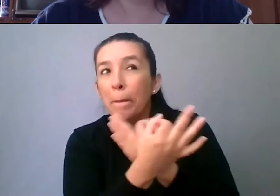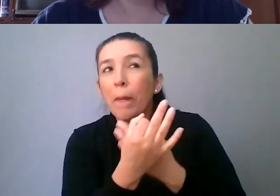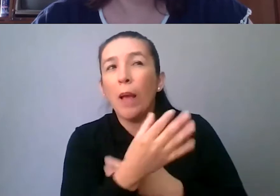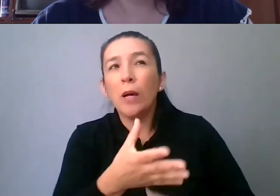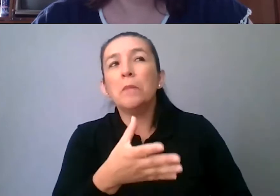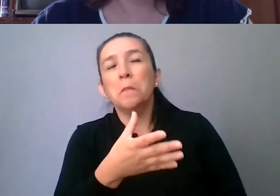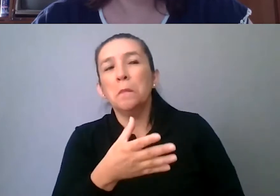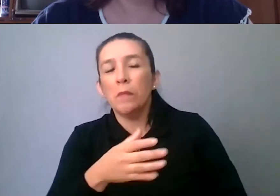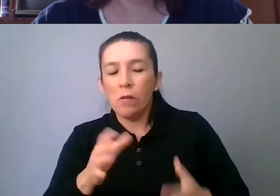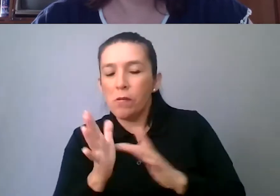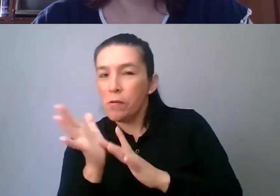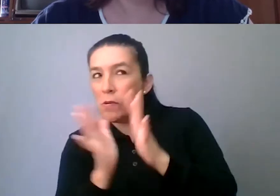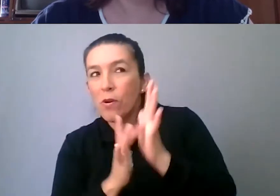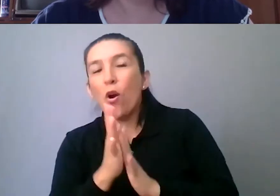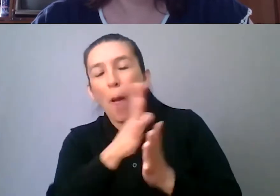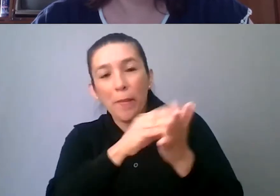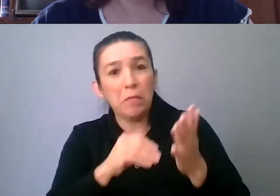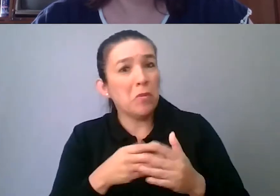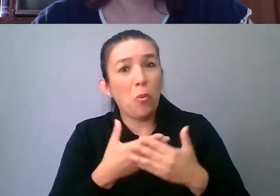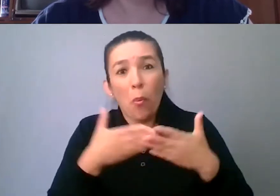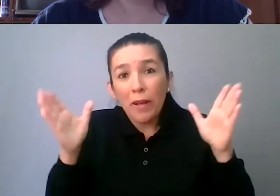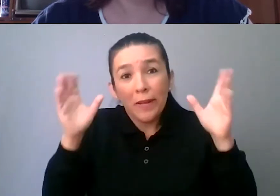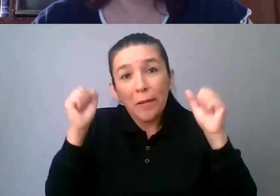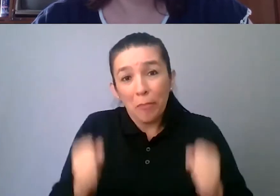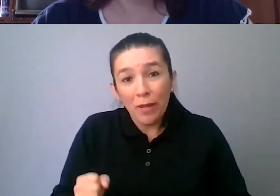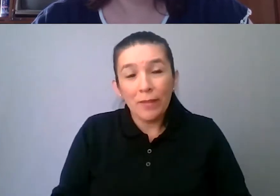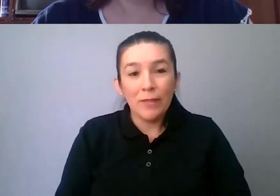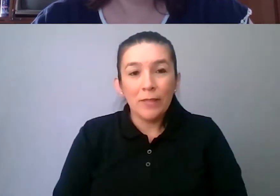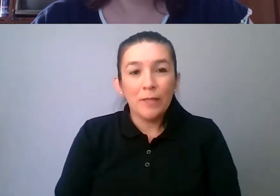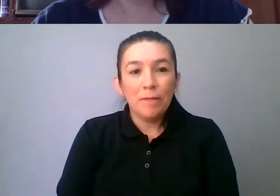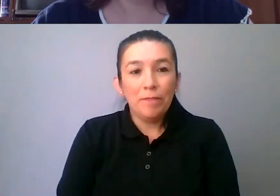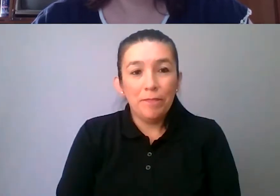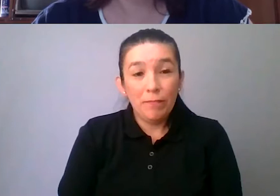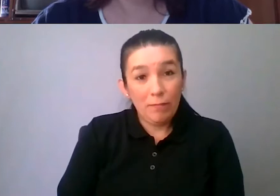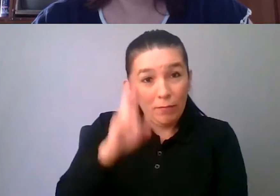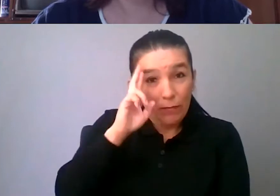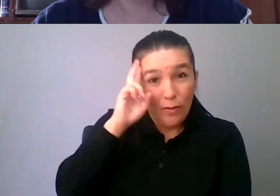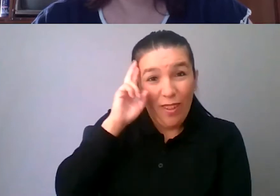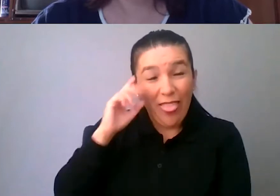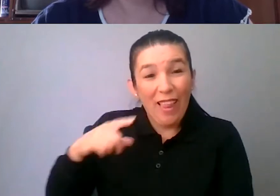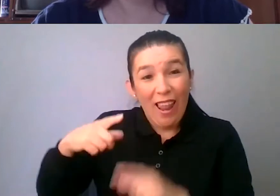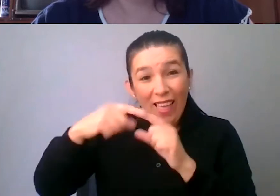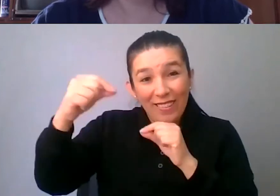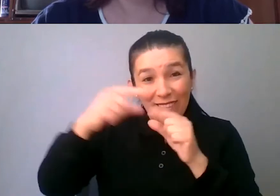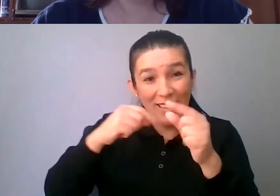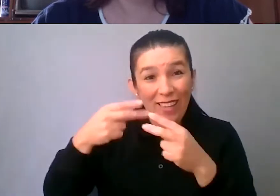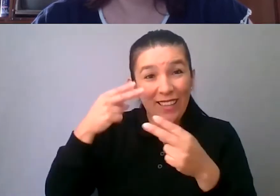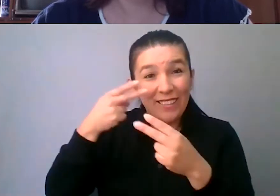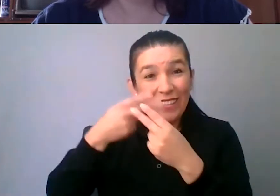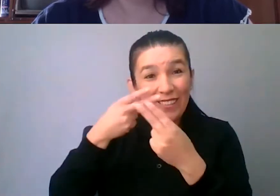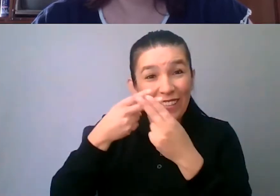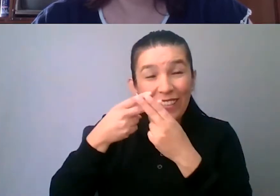cualquier persona puede hacerlo, en definitiva, que es lo que importa, ¿verdad? ¿Te acuerdas de la estrella de cinco puntas o no? Sí, me